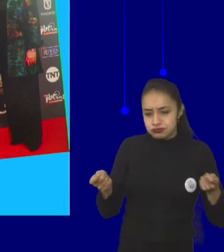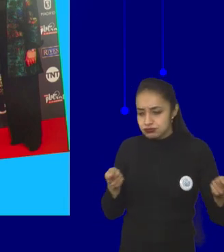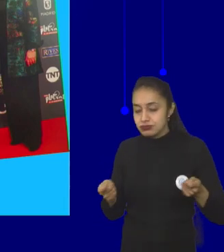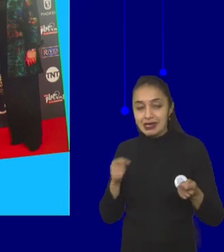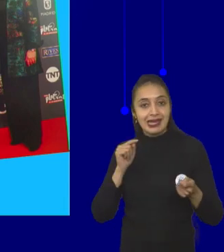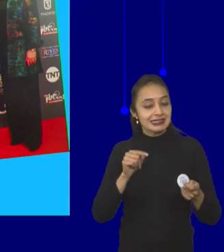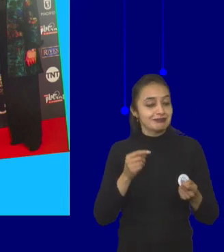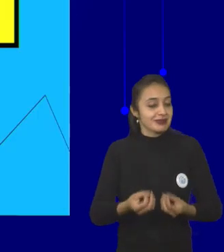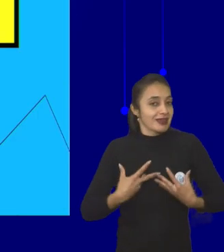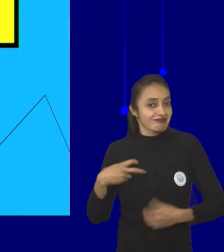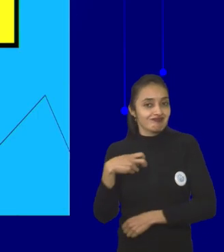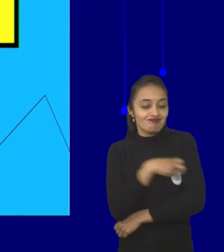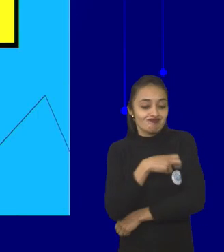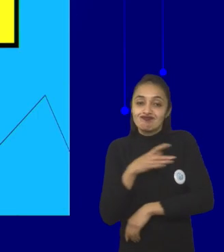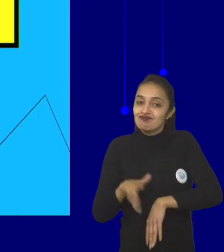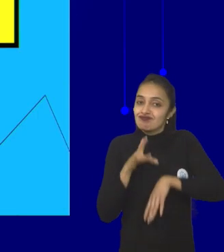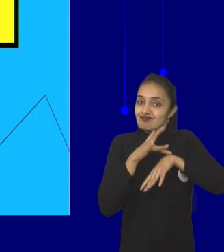más fuertes que uno puede tener.